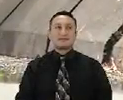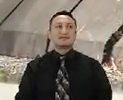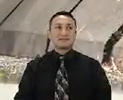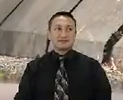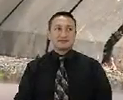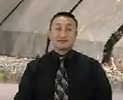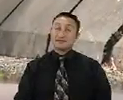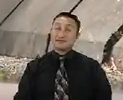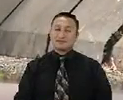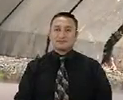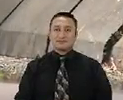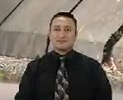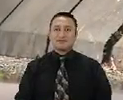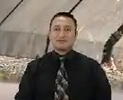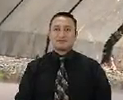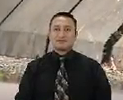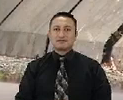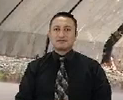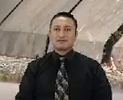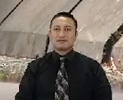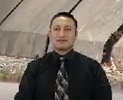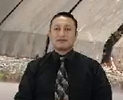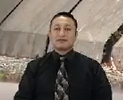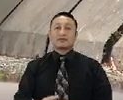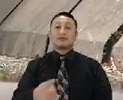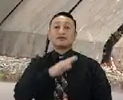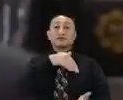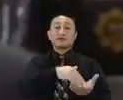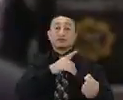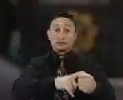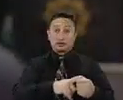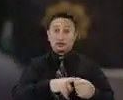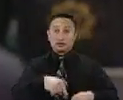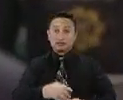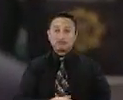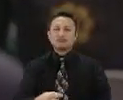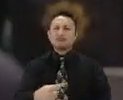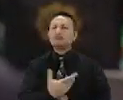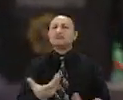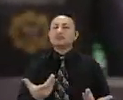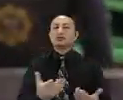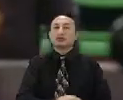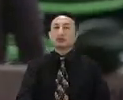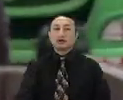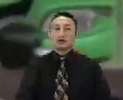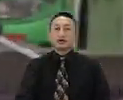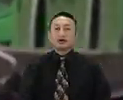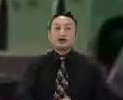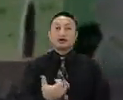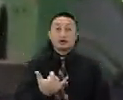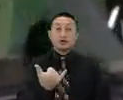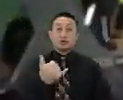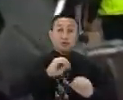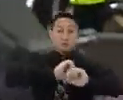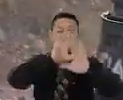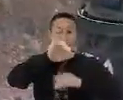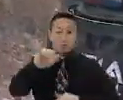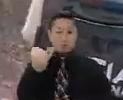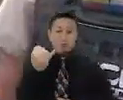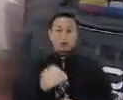conmoción causó el intento de sicariato ocurrido en el centro de Quito. El hecho se registró durante la hora pico de la mañana de este